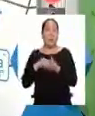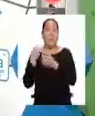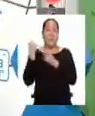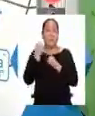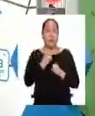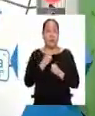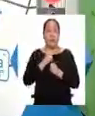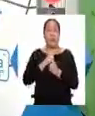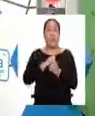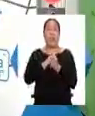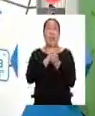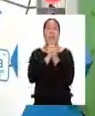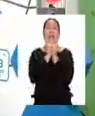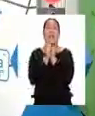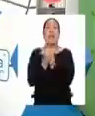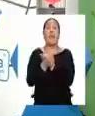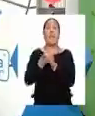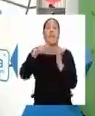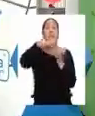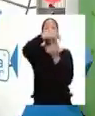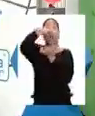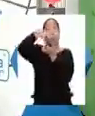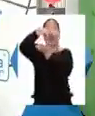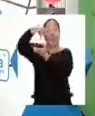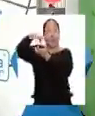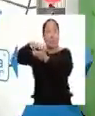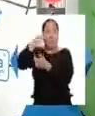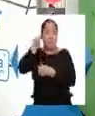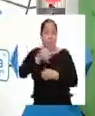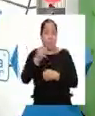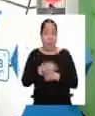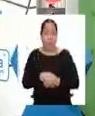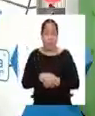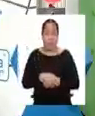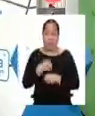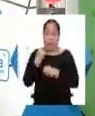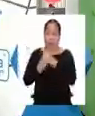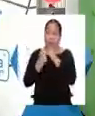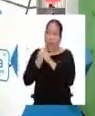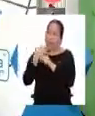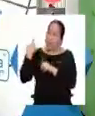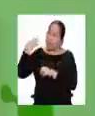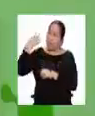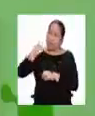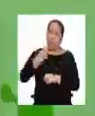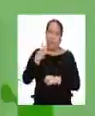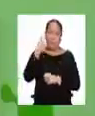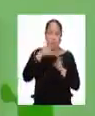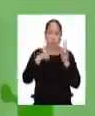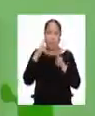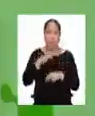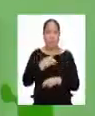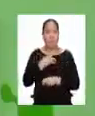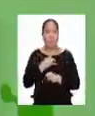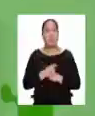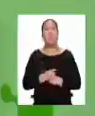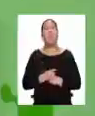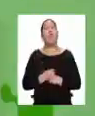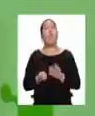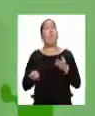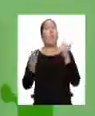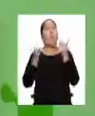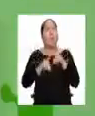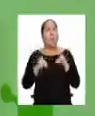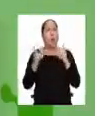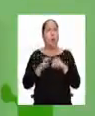cambio climático es real. En los últimos años lo hemos experimentado y es básicamente innegable. Ay, ¿cuándo será el día en el que